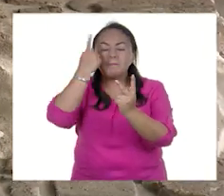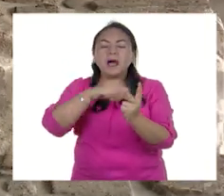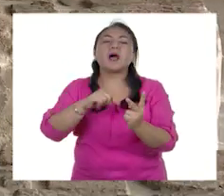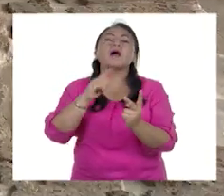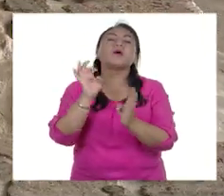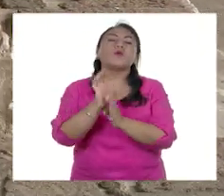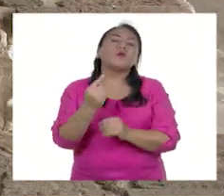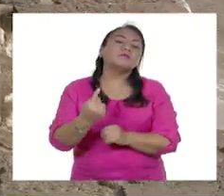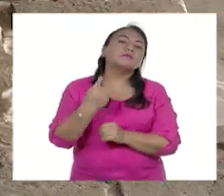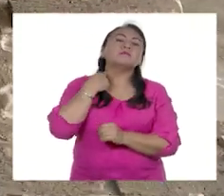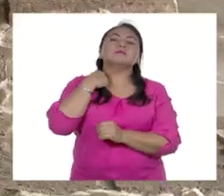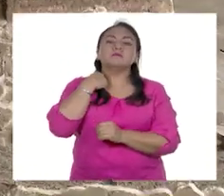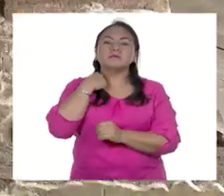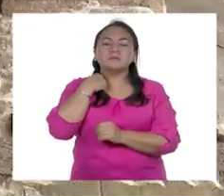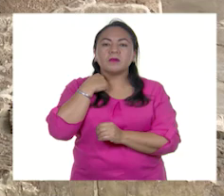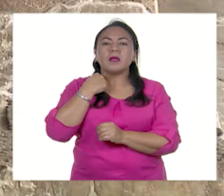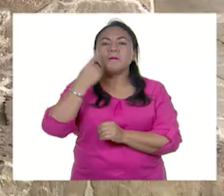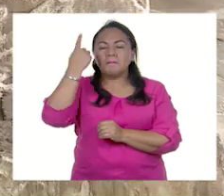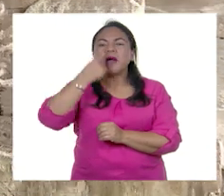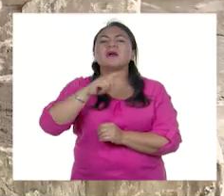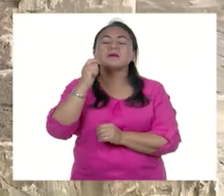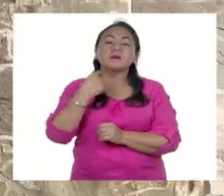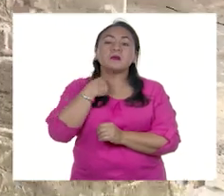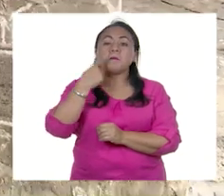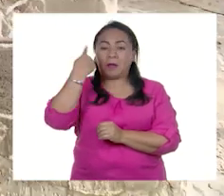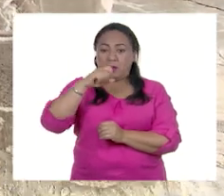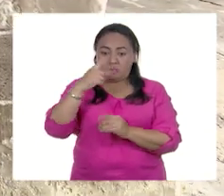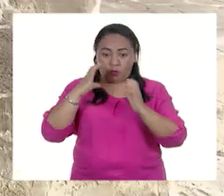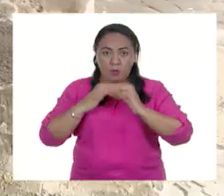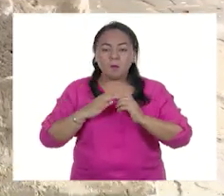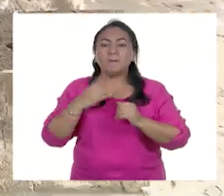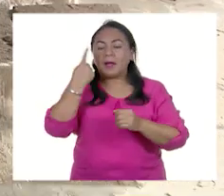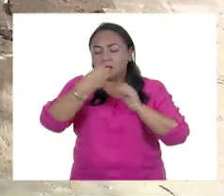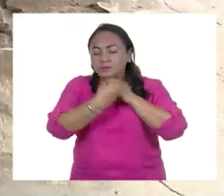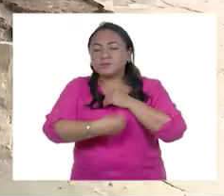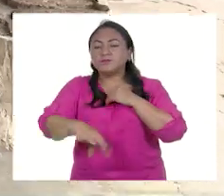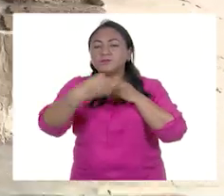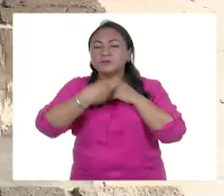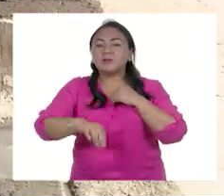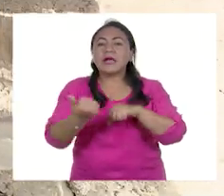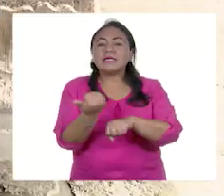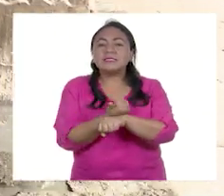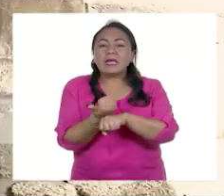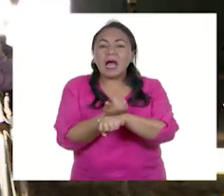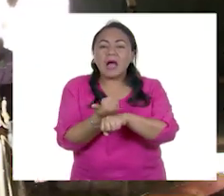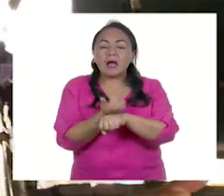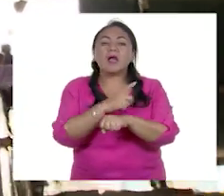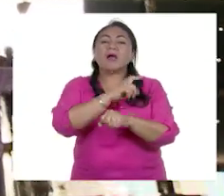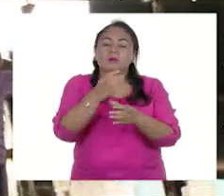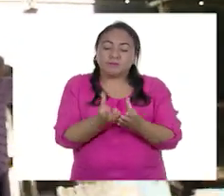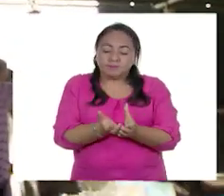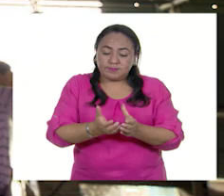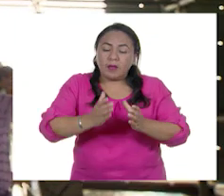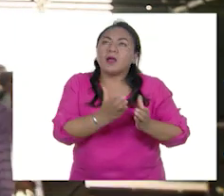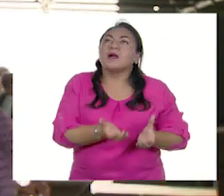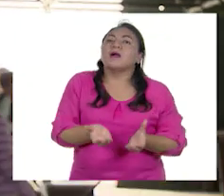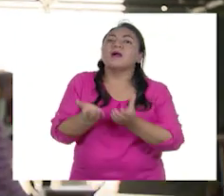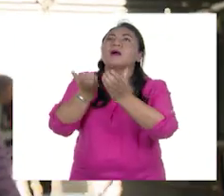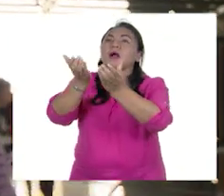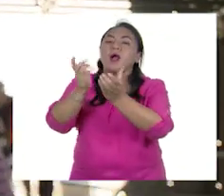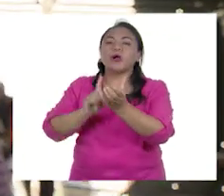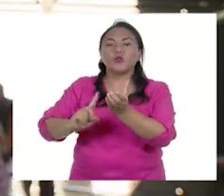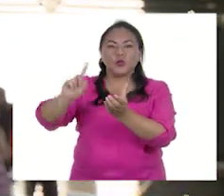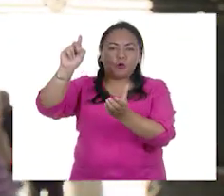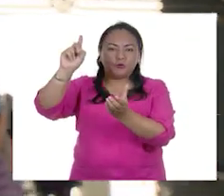mortificación ritual, que era extraer sangre del propio cuerpo para ofrecerla a los dioses. Porque hay que mencionar que,